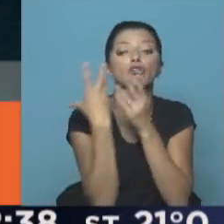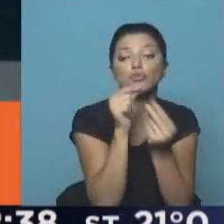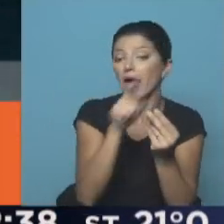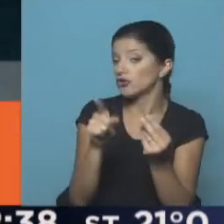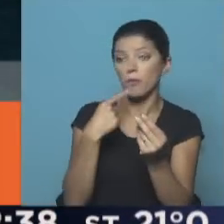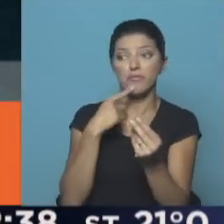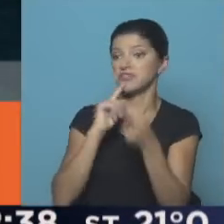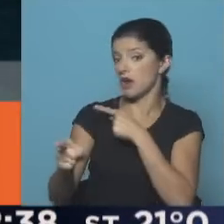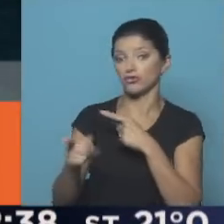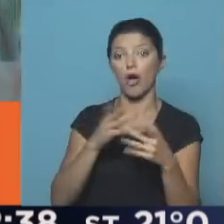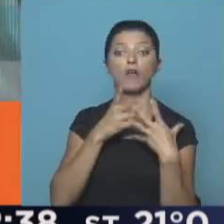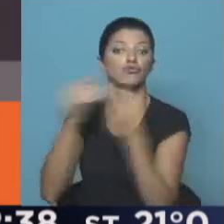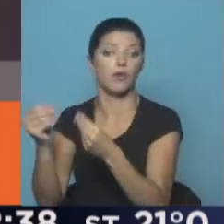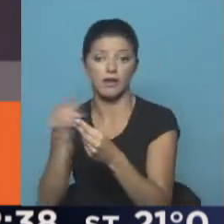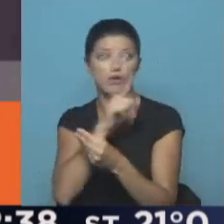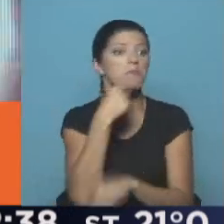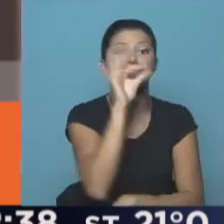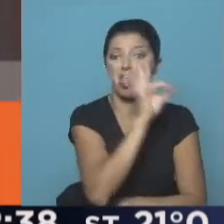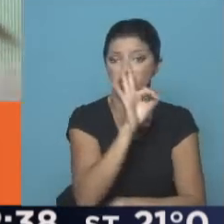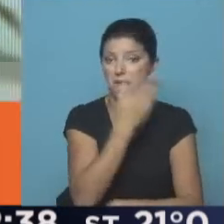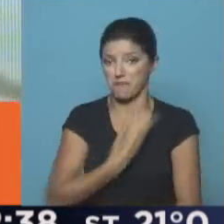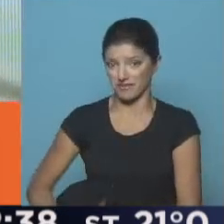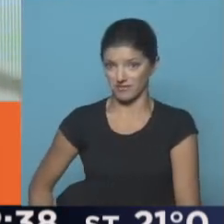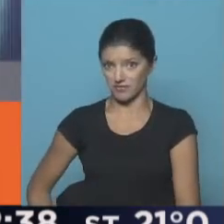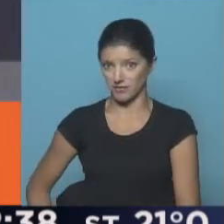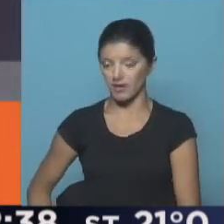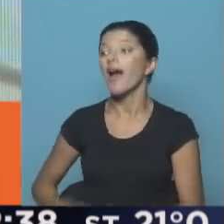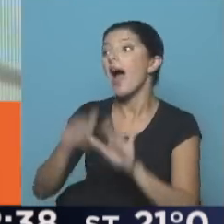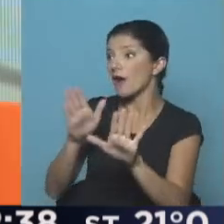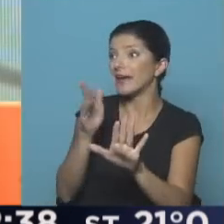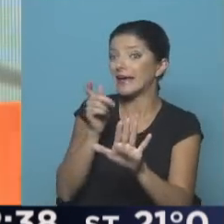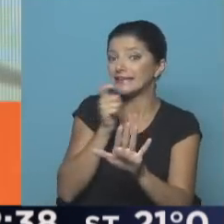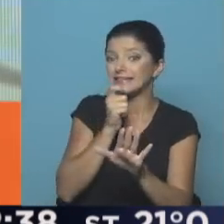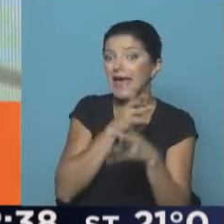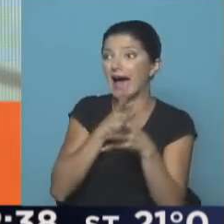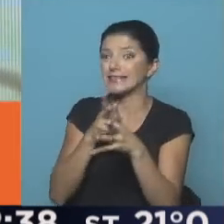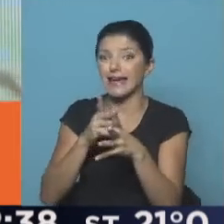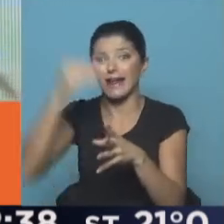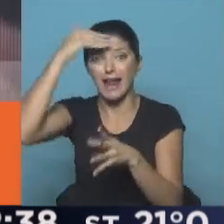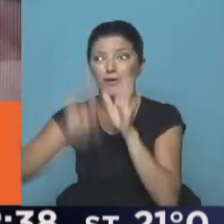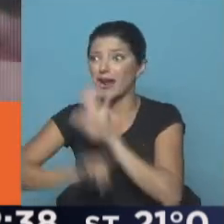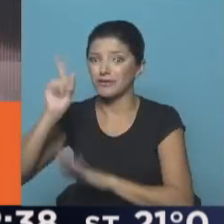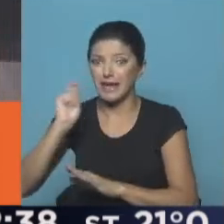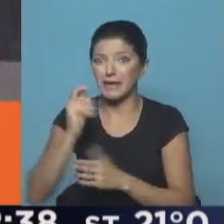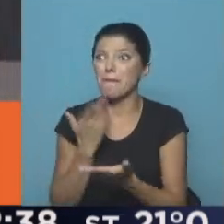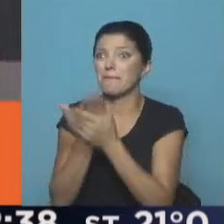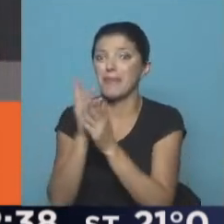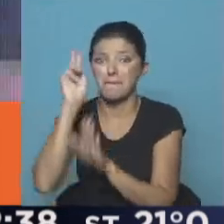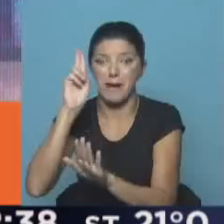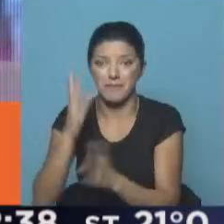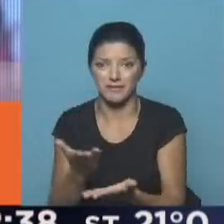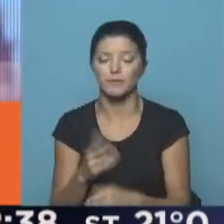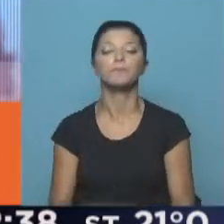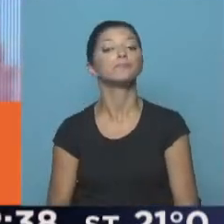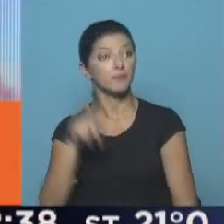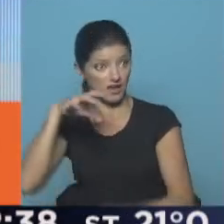al presidente. Ahora, si atacan a Corea del Norte, ¿a quién le tienen que pedir permiso? Ahí están las bases de